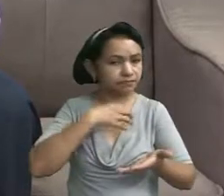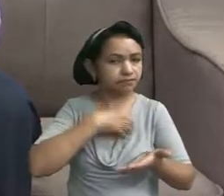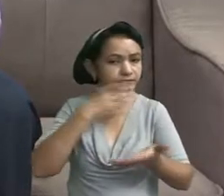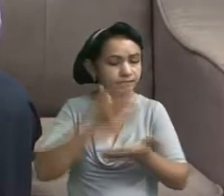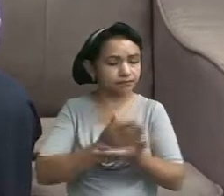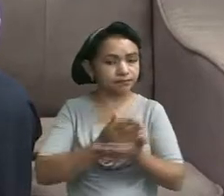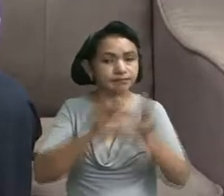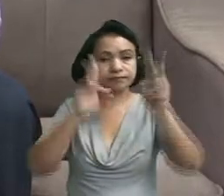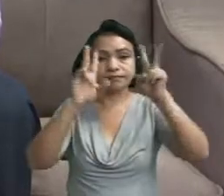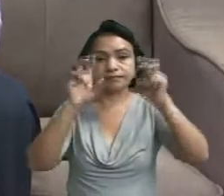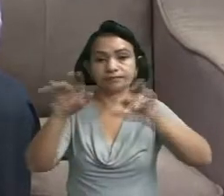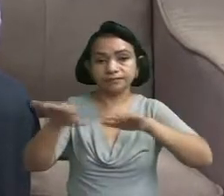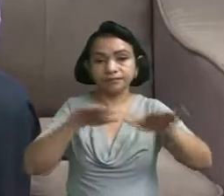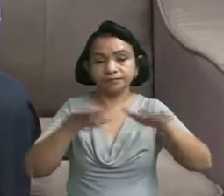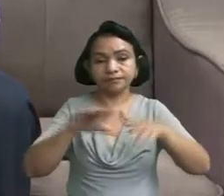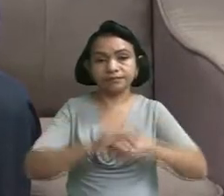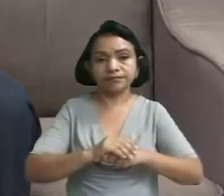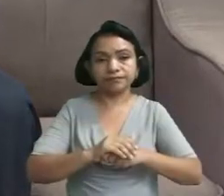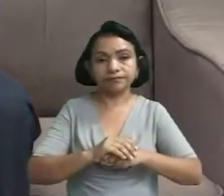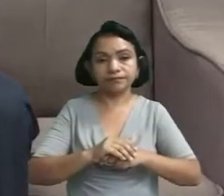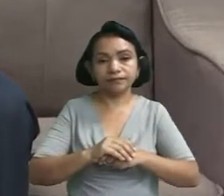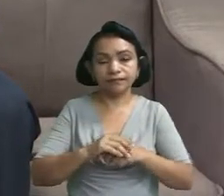otro aspecto. Uno puede entender en el discurso